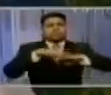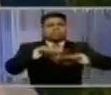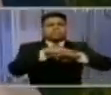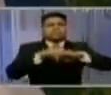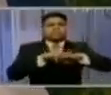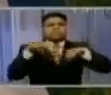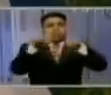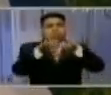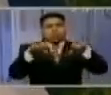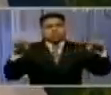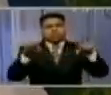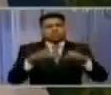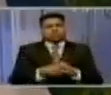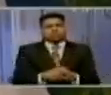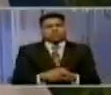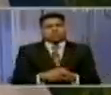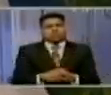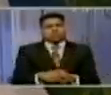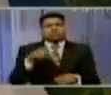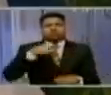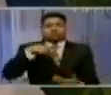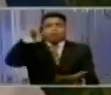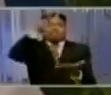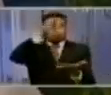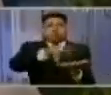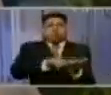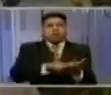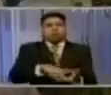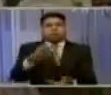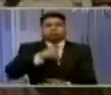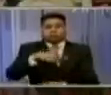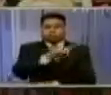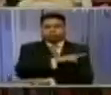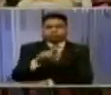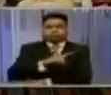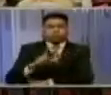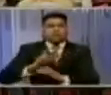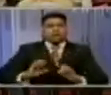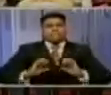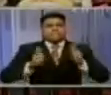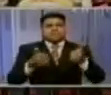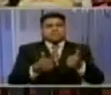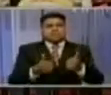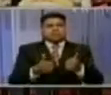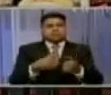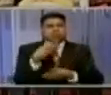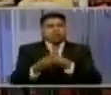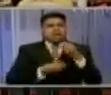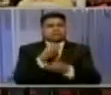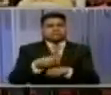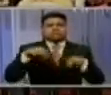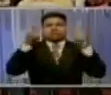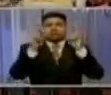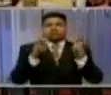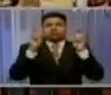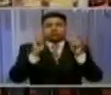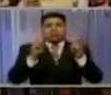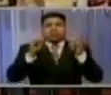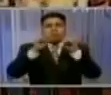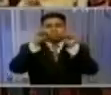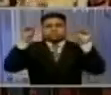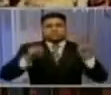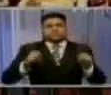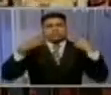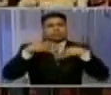la Educación. Lo he aprobado y he dado las órdenes que empiece a instalarse un nuevo Sistema Integrado de